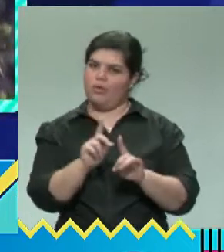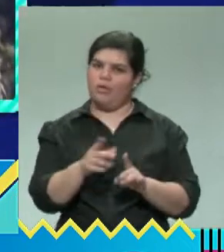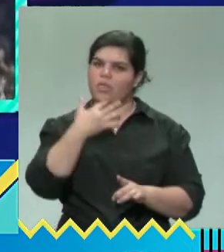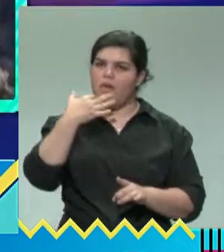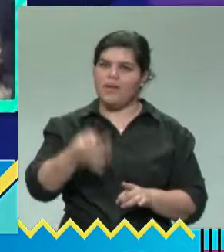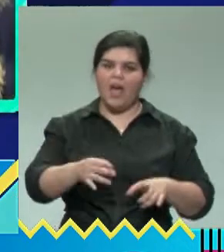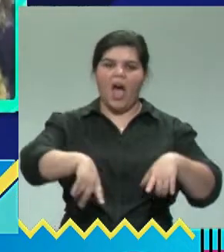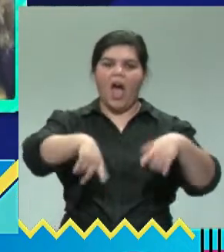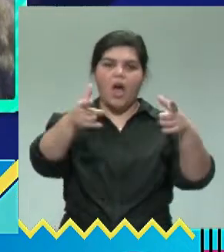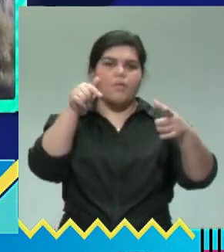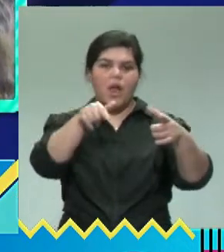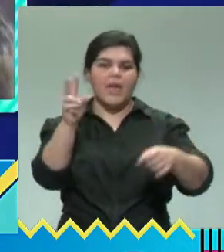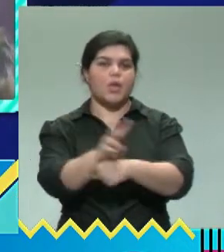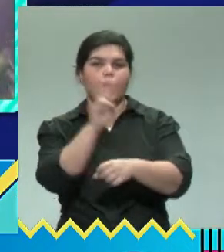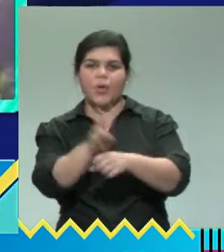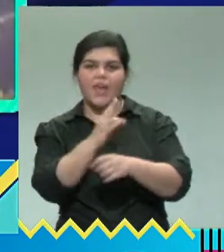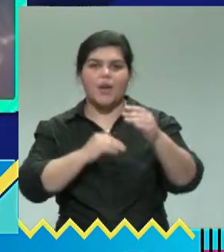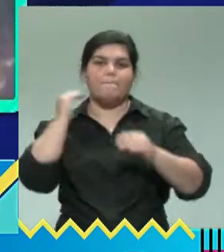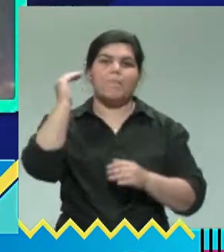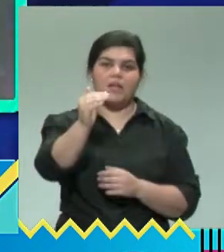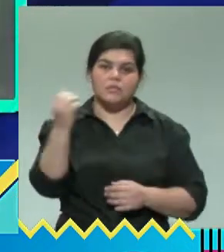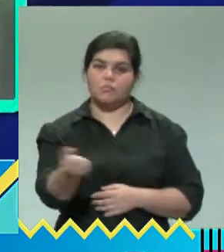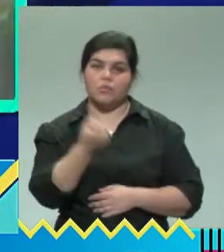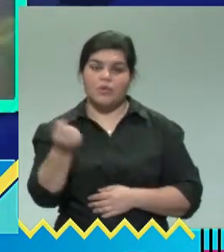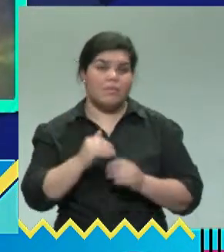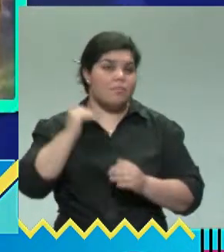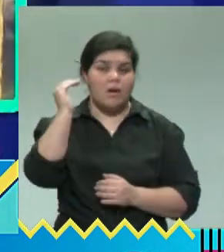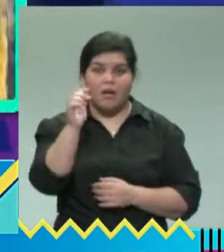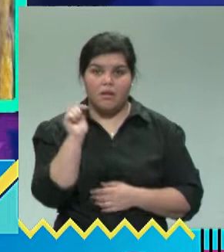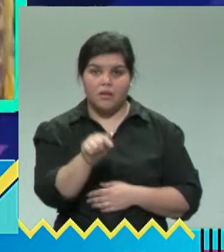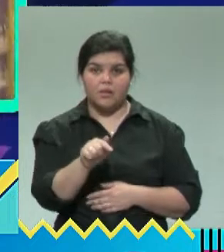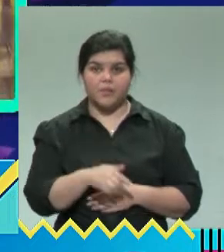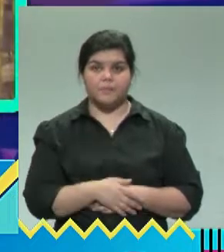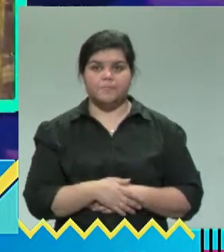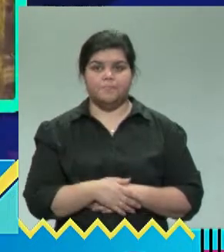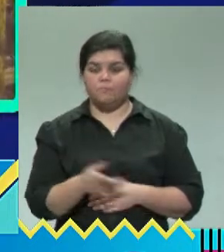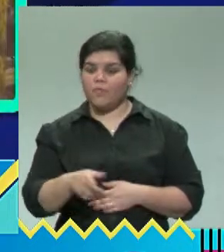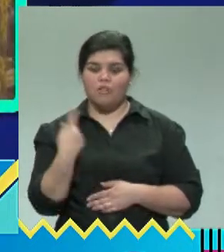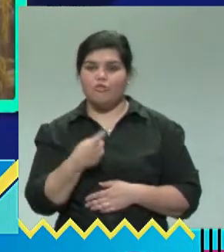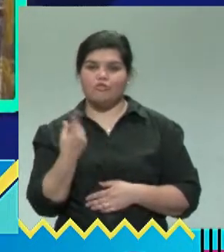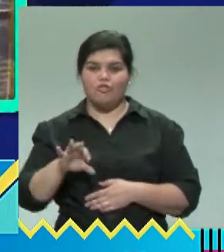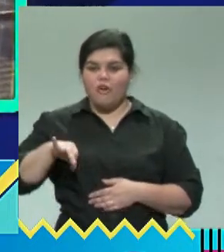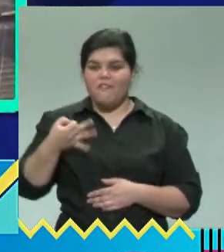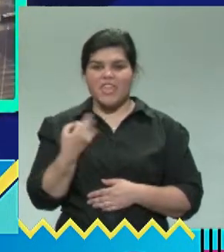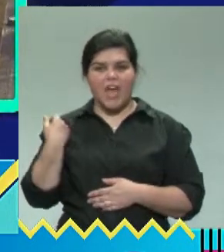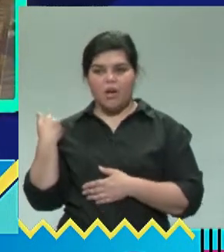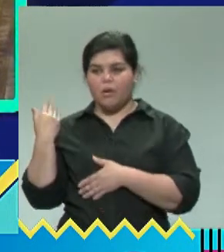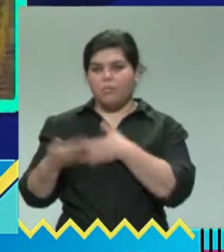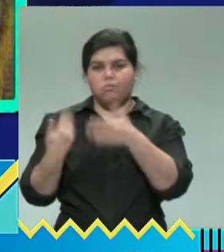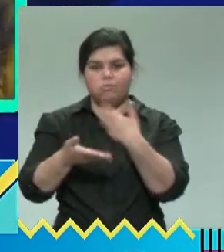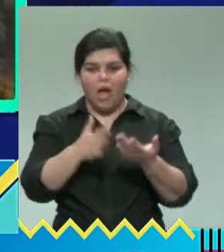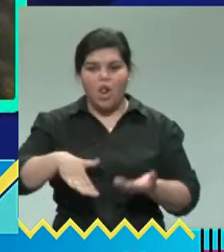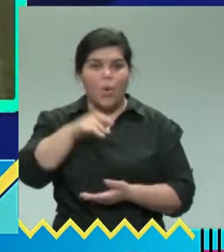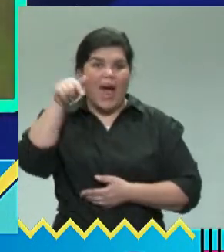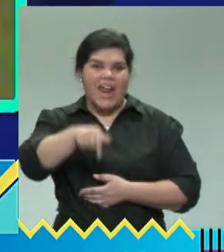es el árbol, en una zona, como explicaba, que depende muchísimo nuestra vida como la conocemos en esta zona del